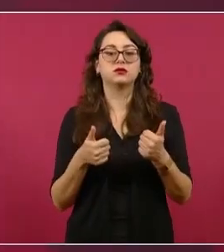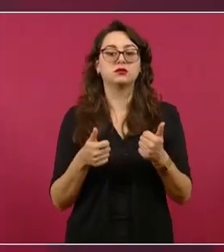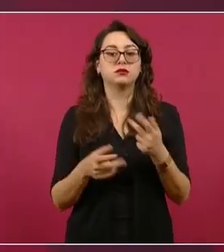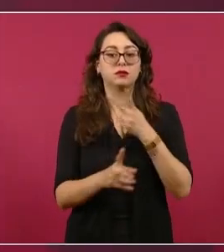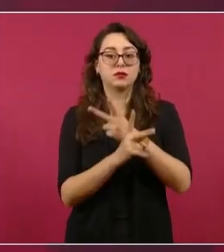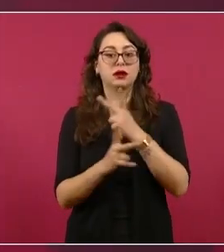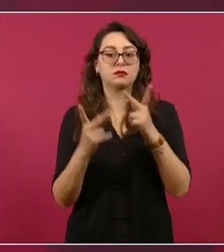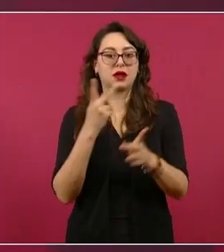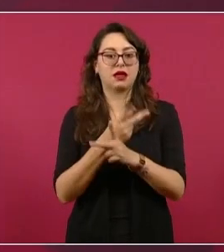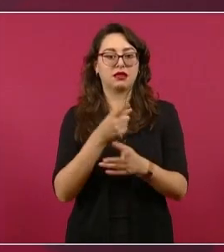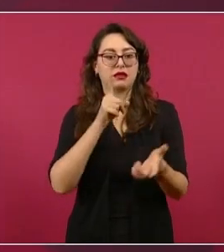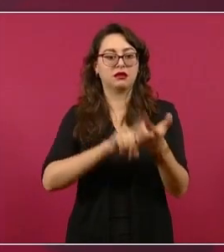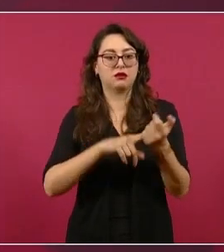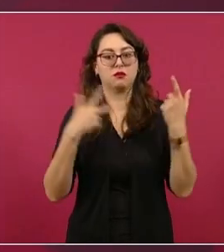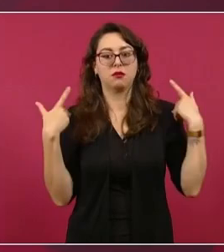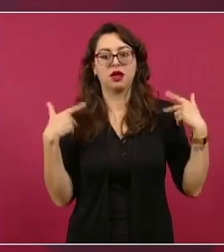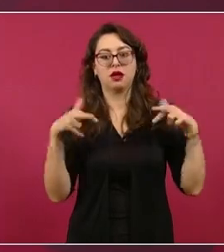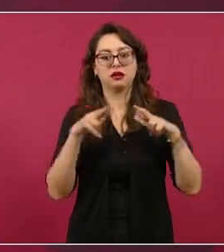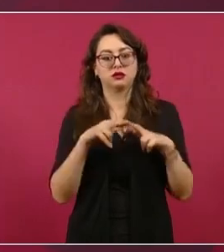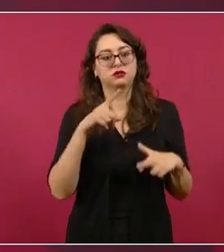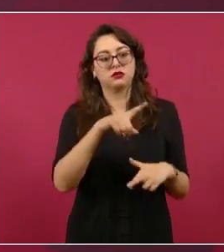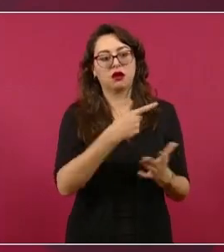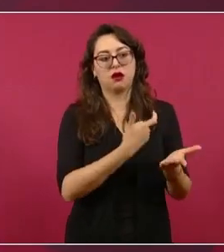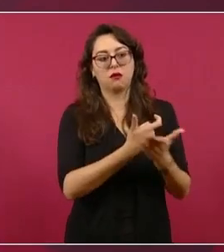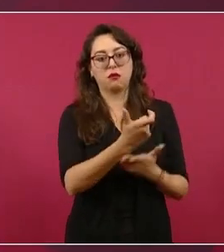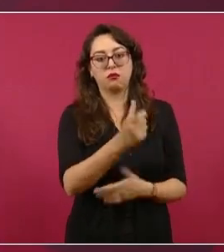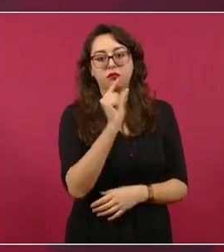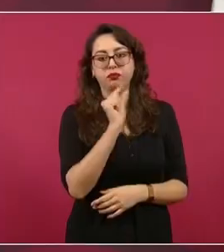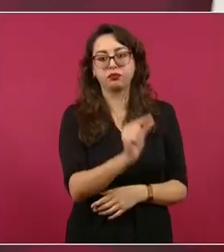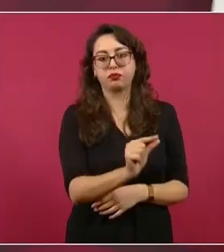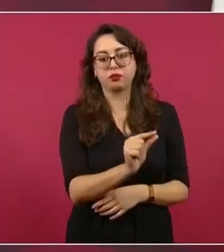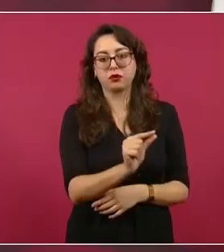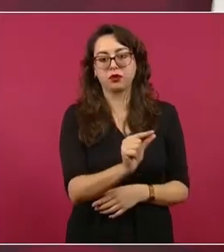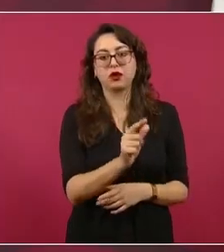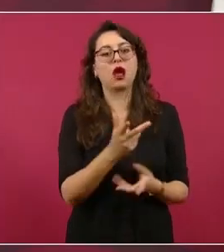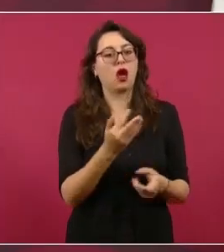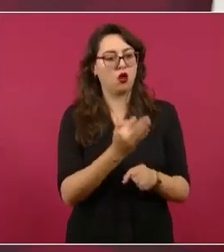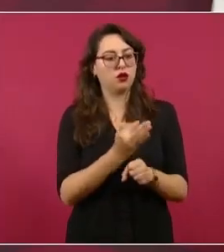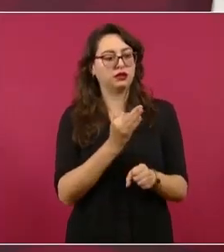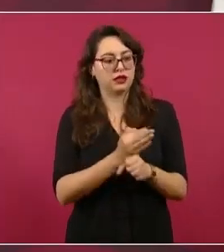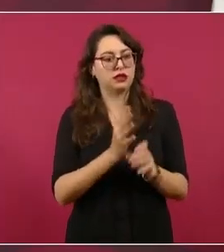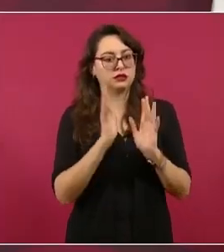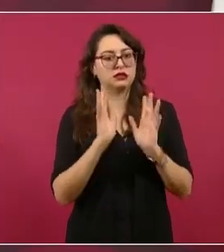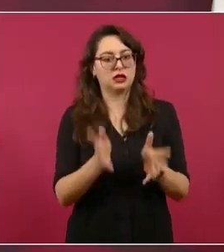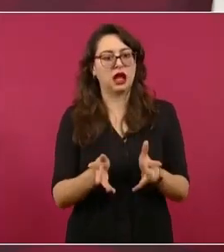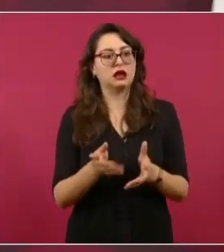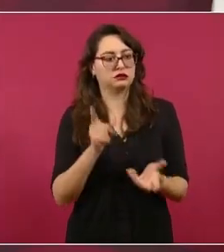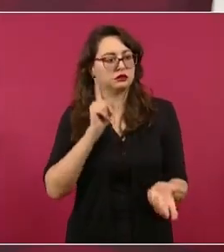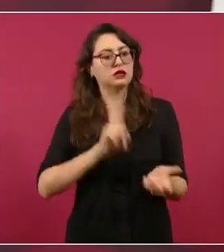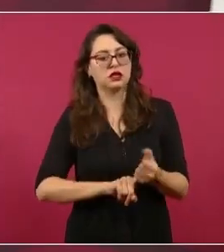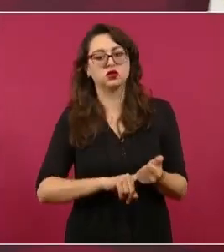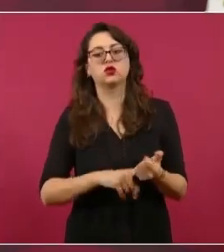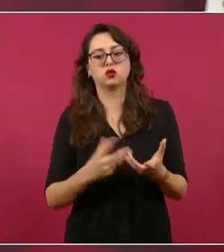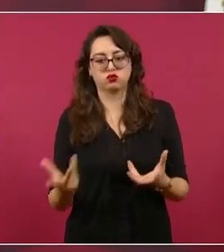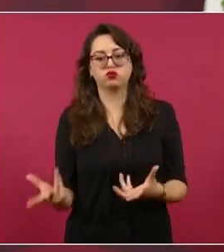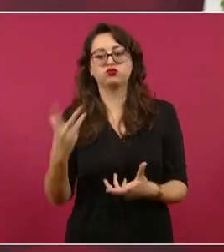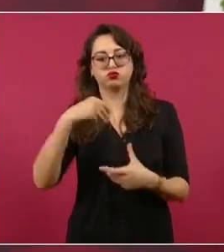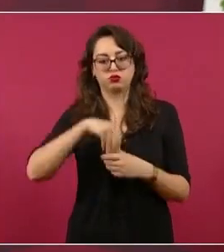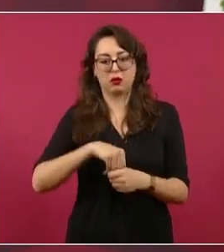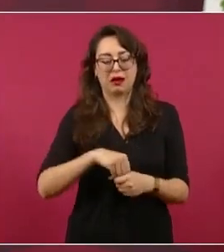menos y ahora se incluyeron con